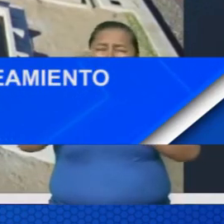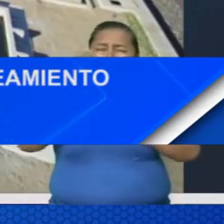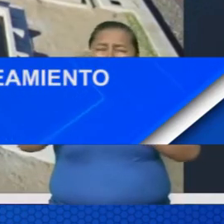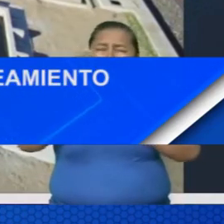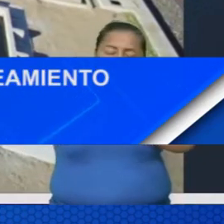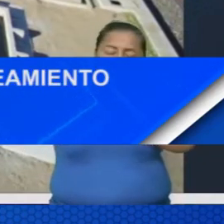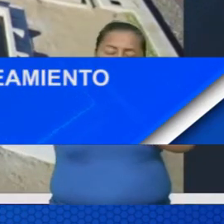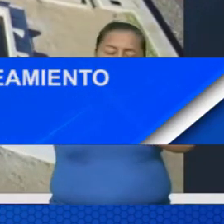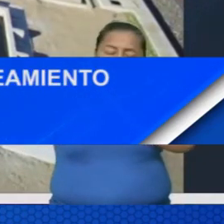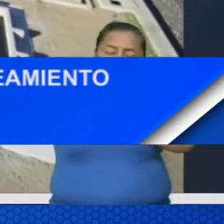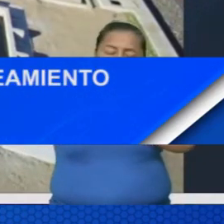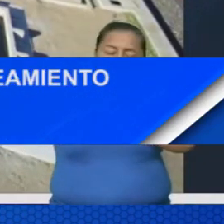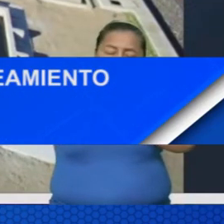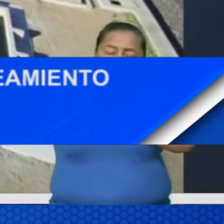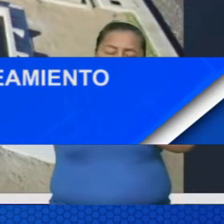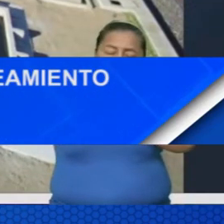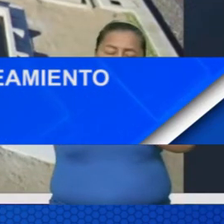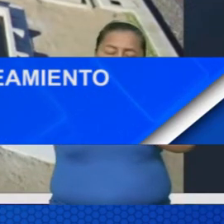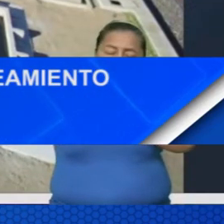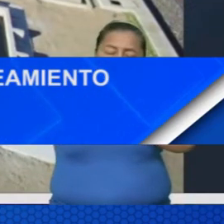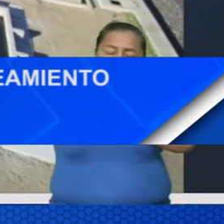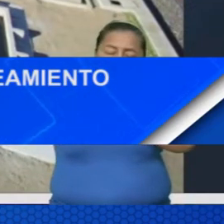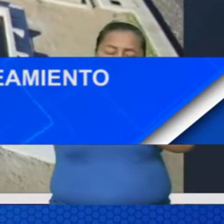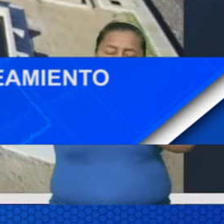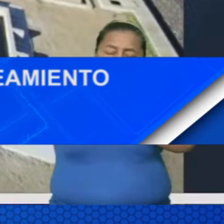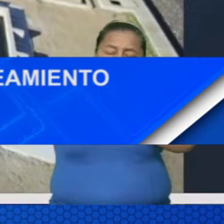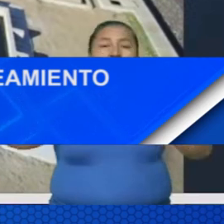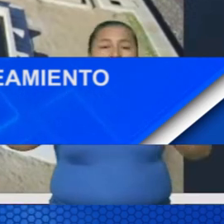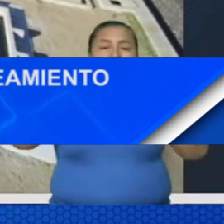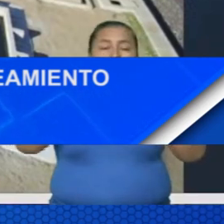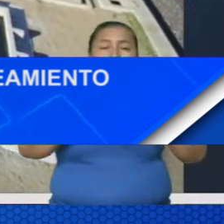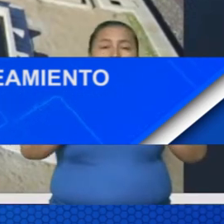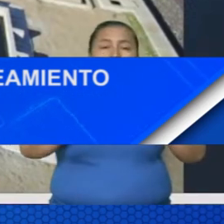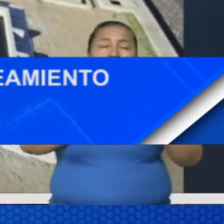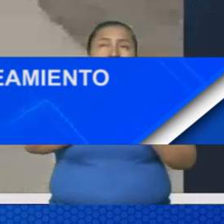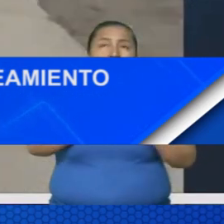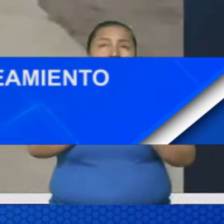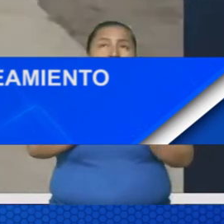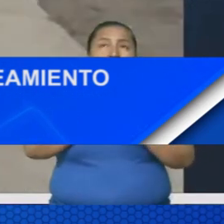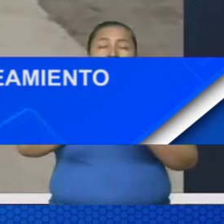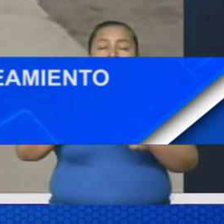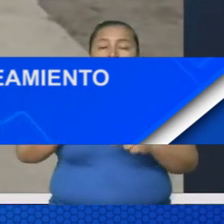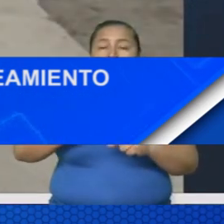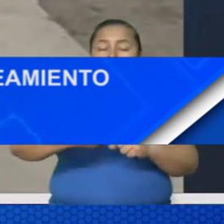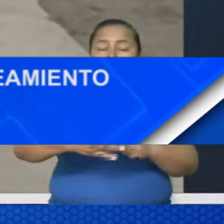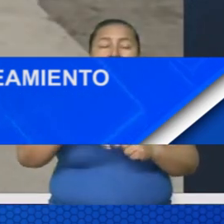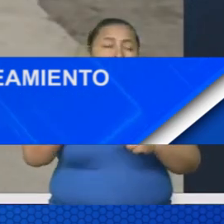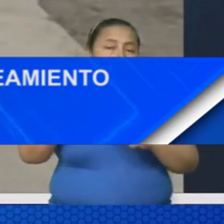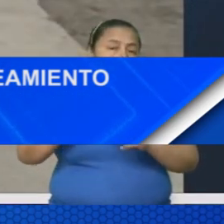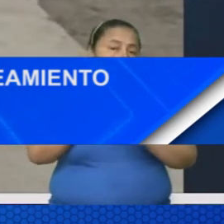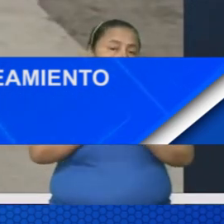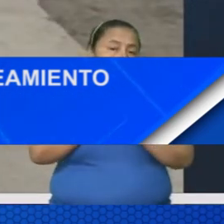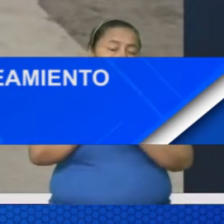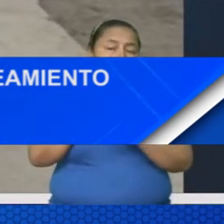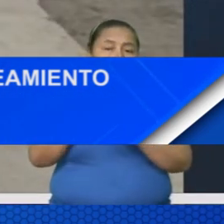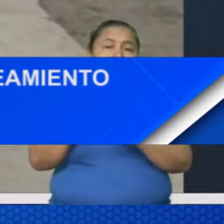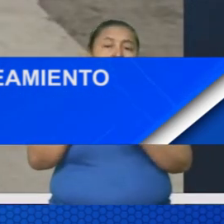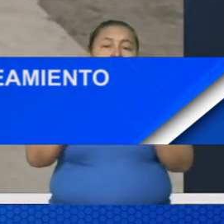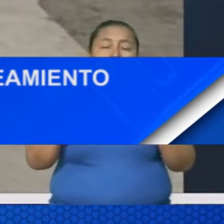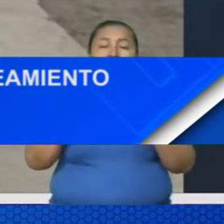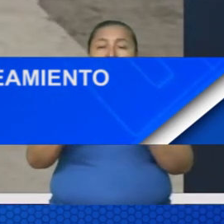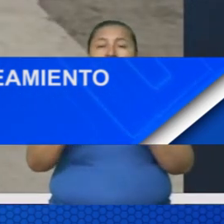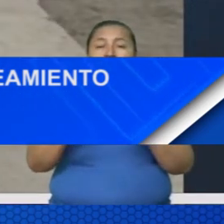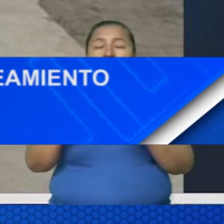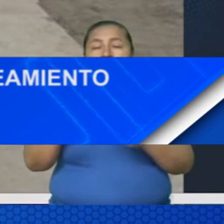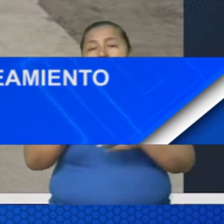El presidente ejecutivo de la empresa nicaragüense de acueductos y alcantarillados, Ervin Barreda, brindó